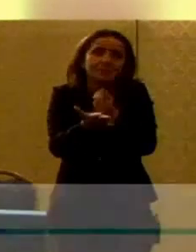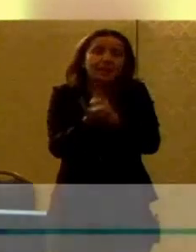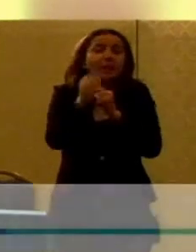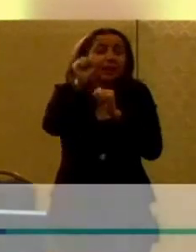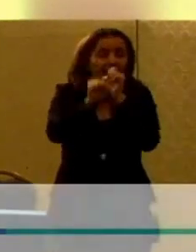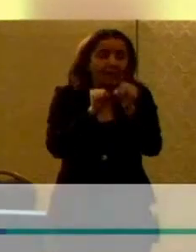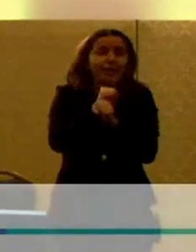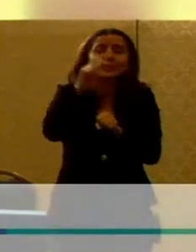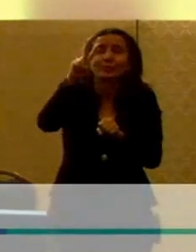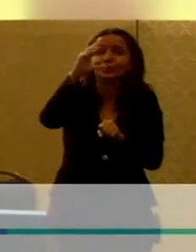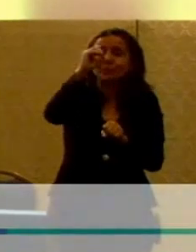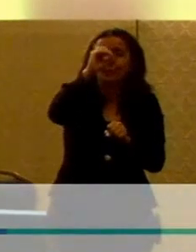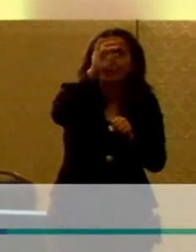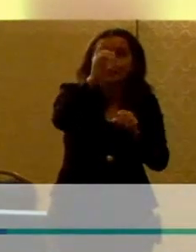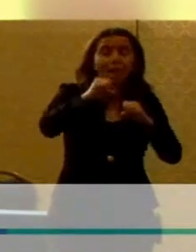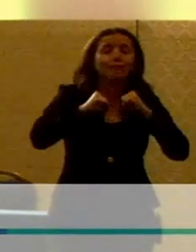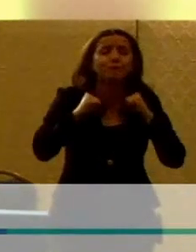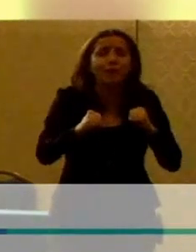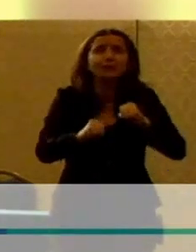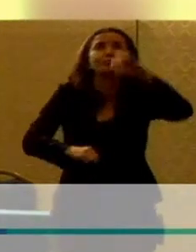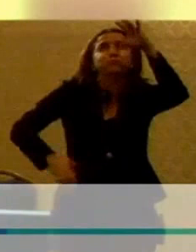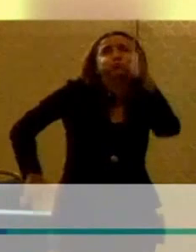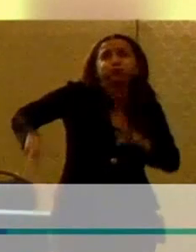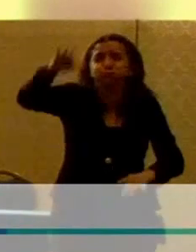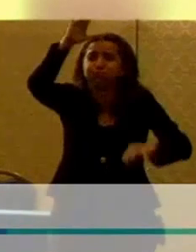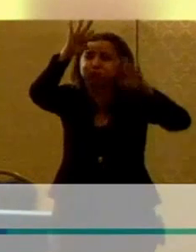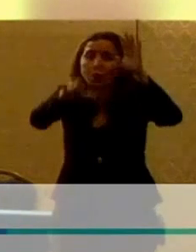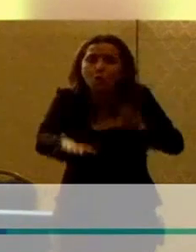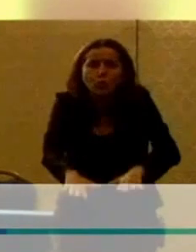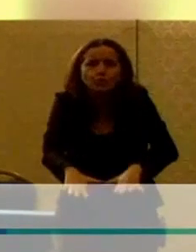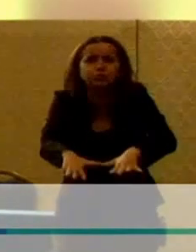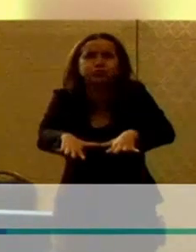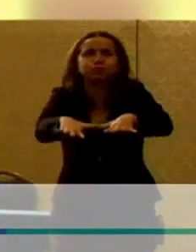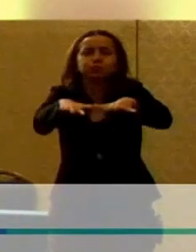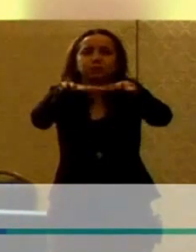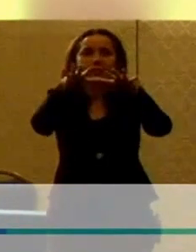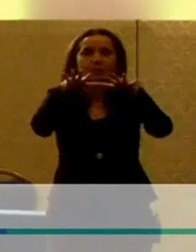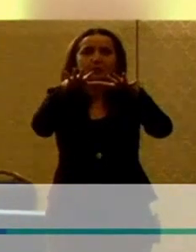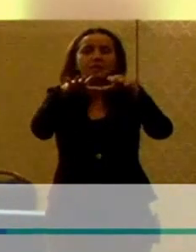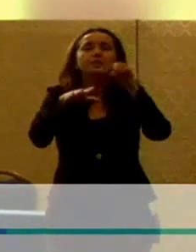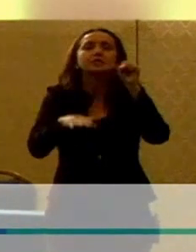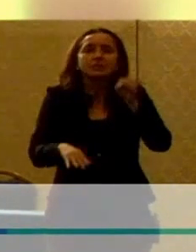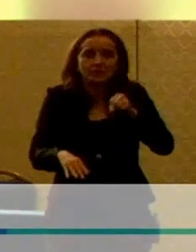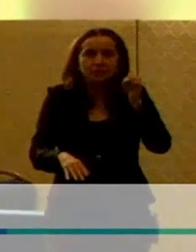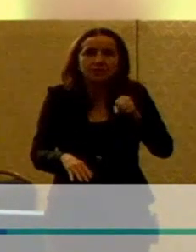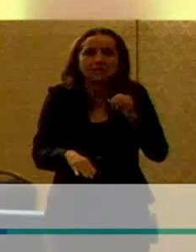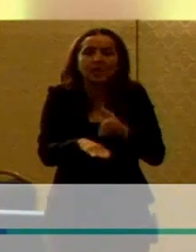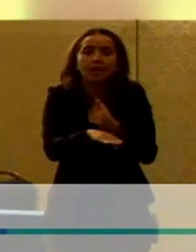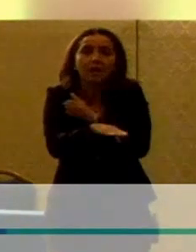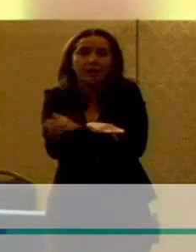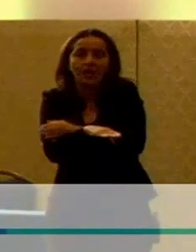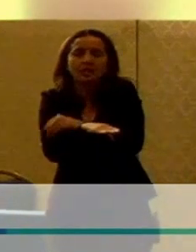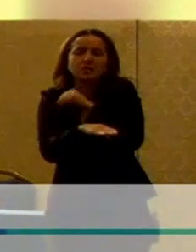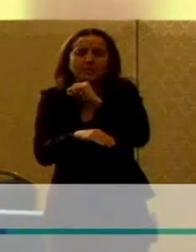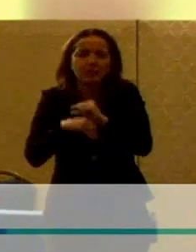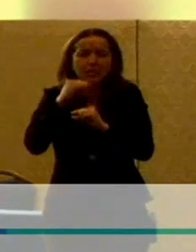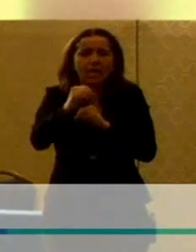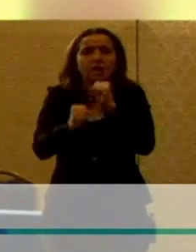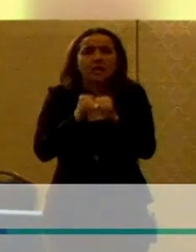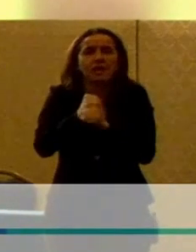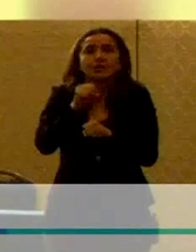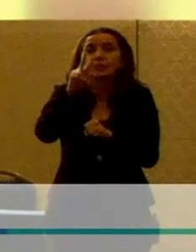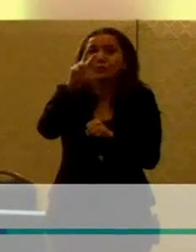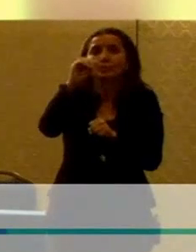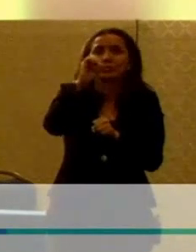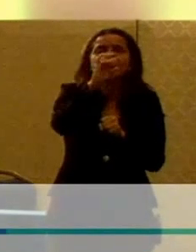un impacto muy fuerte, prácticamente de manera anual se venía inundando, quizás en un menor grado, pero en 2007 fue un poco el